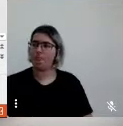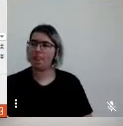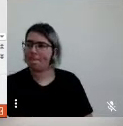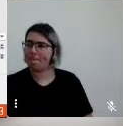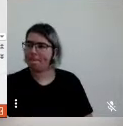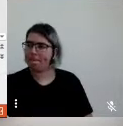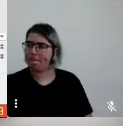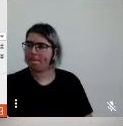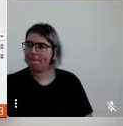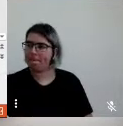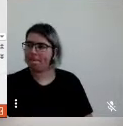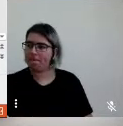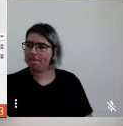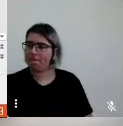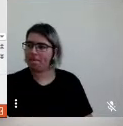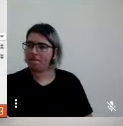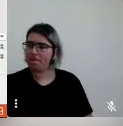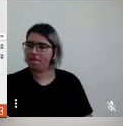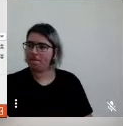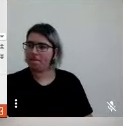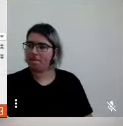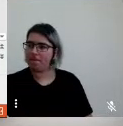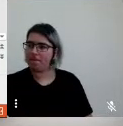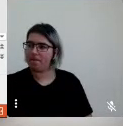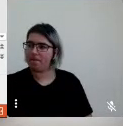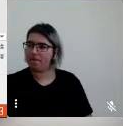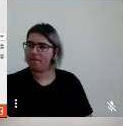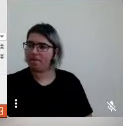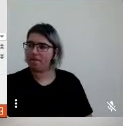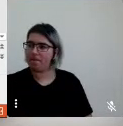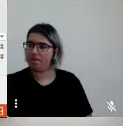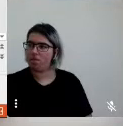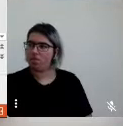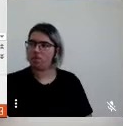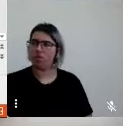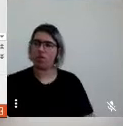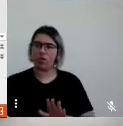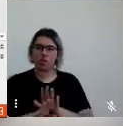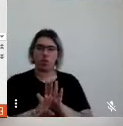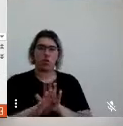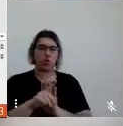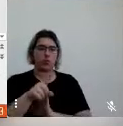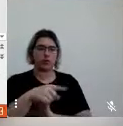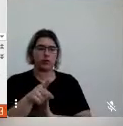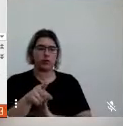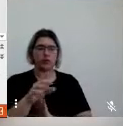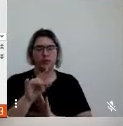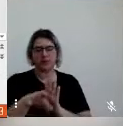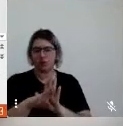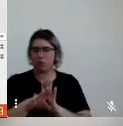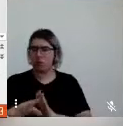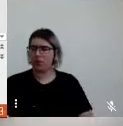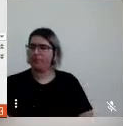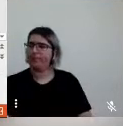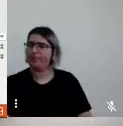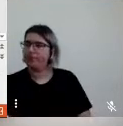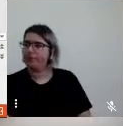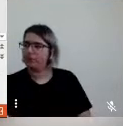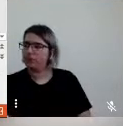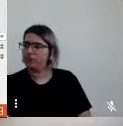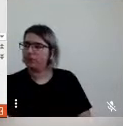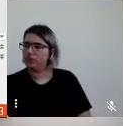¿Puedo seguir o tenéis alguna preguntita más? Sigue, Cristina, sigue. Vale. Después,